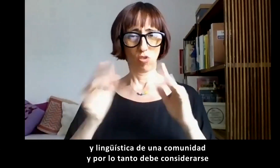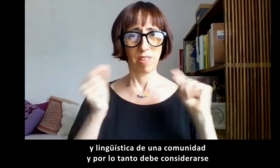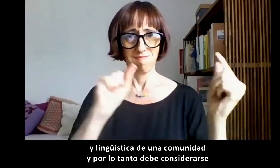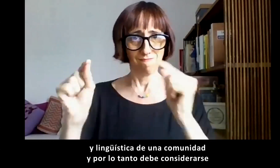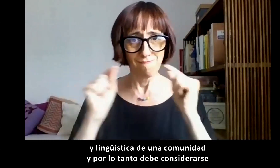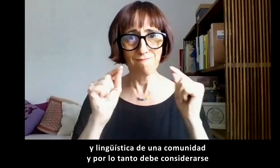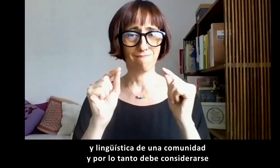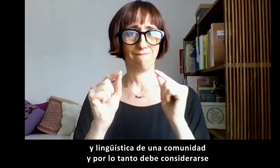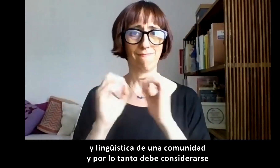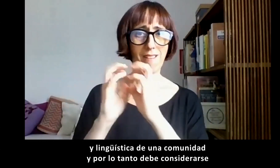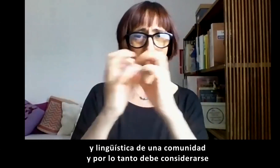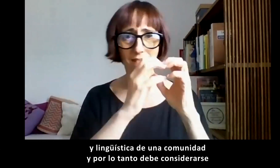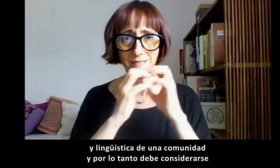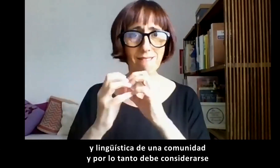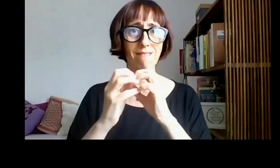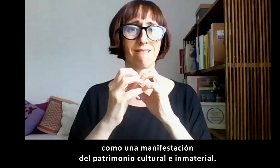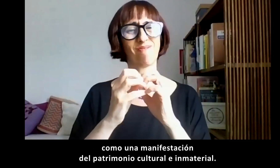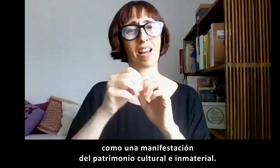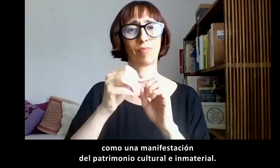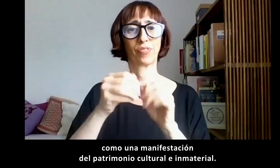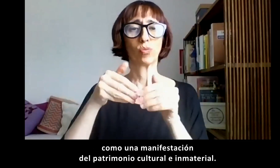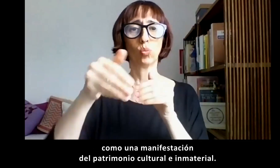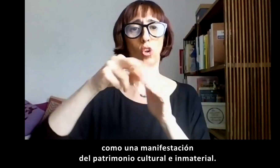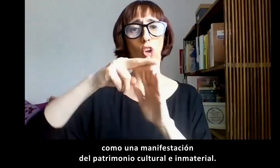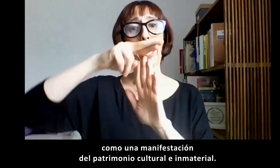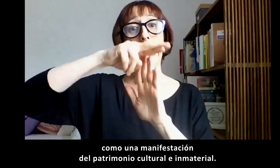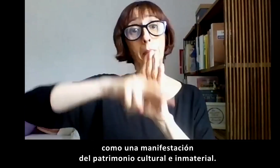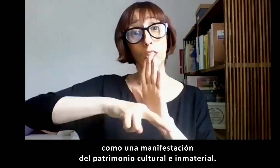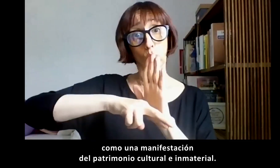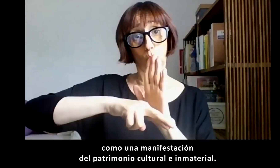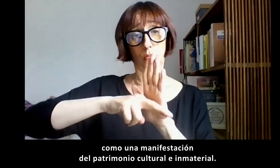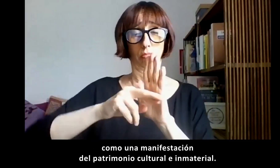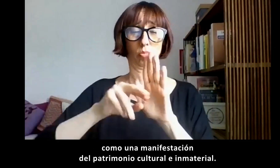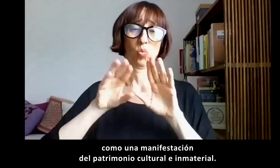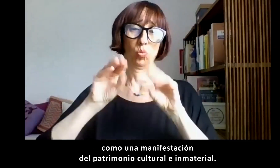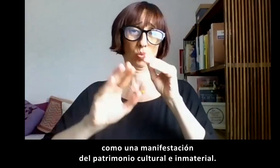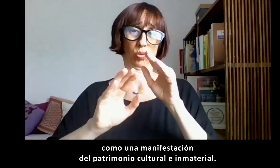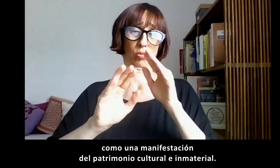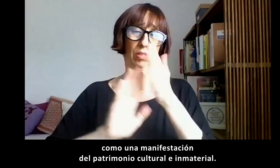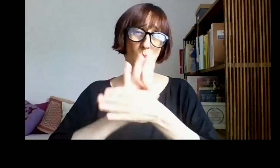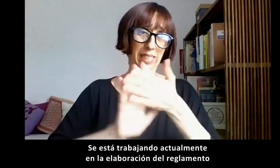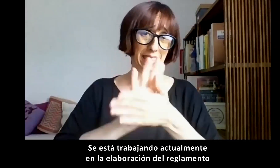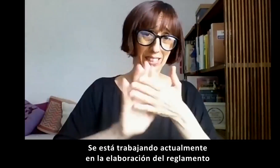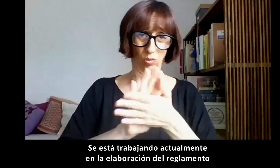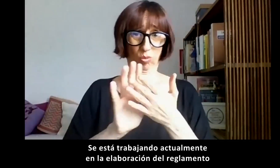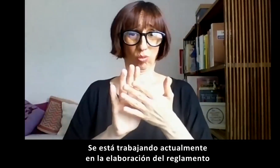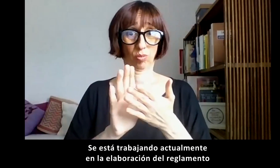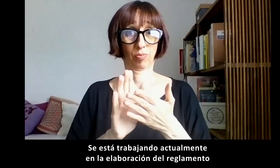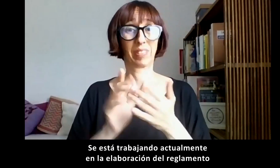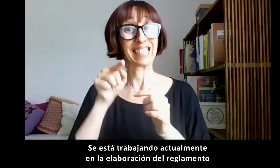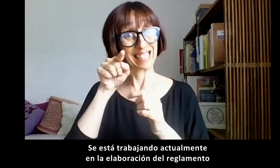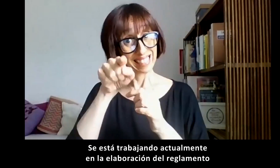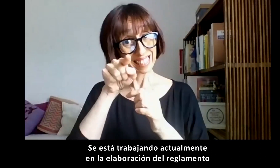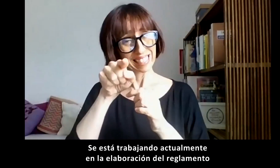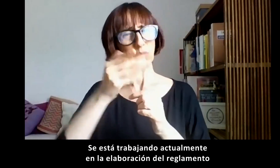por lo tanto debe considerarse como una manifestación de patrimonio cultural inmaterial. Se está